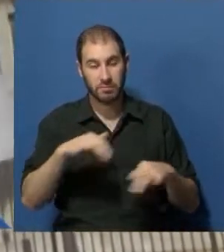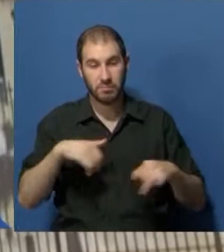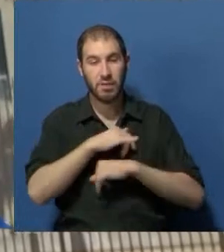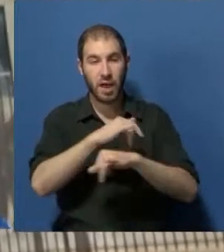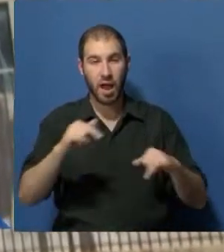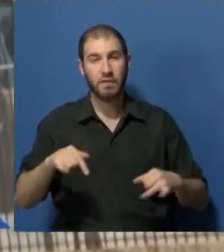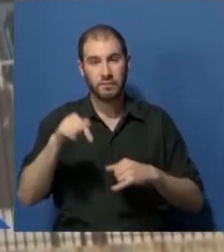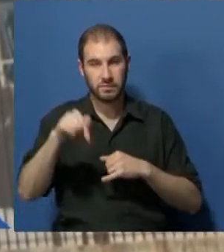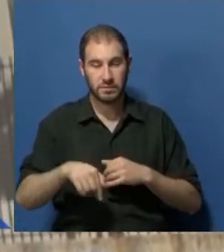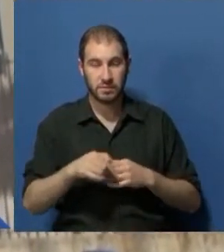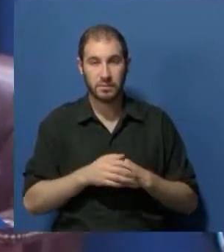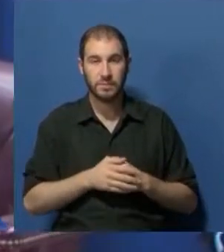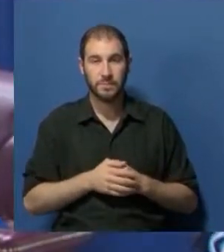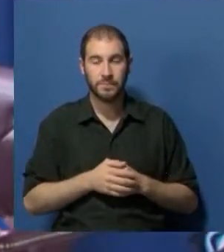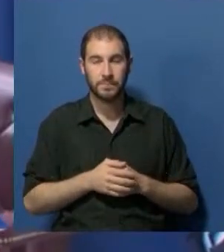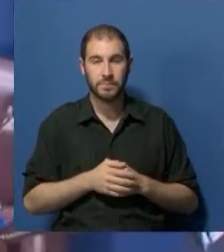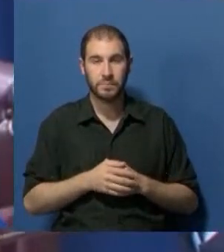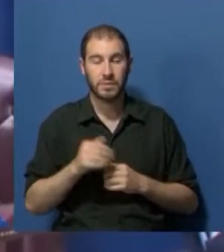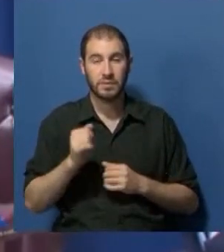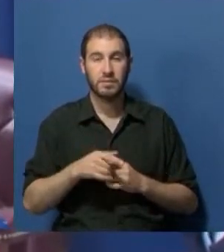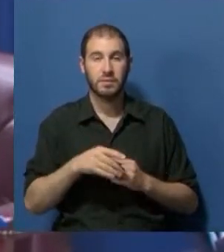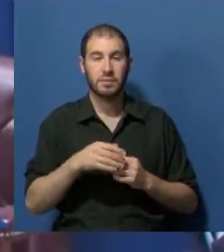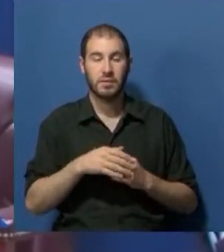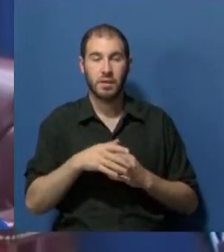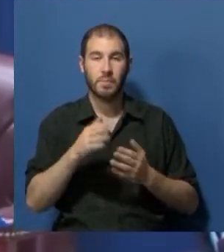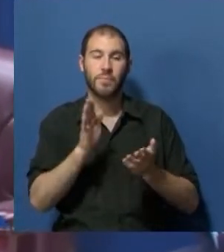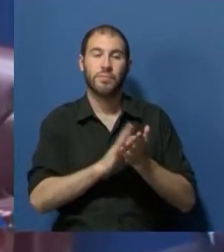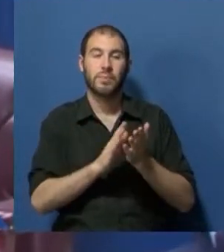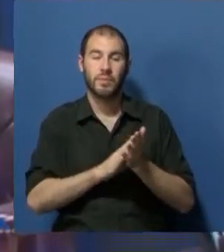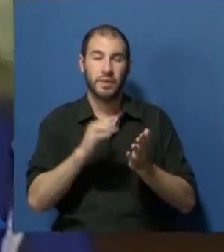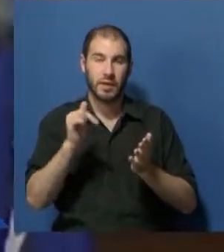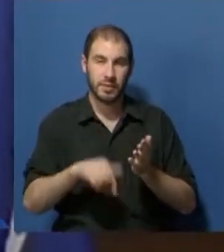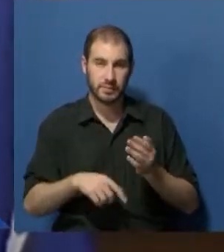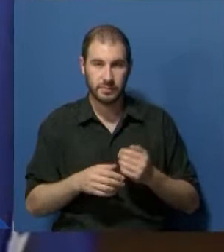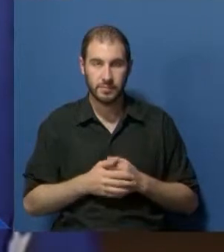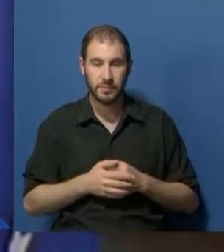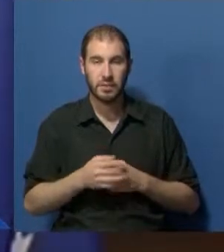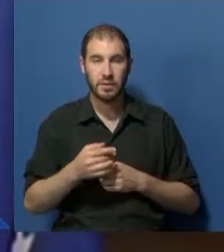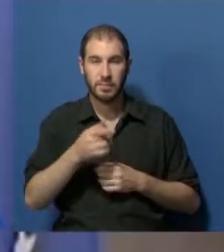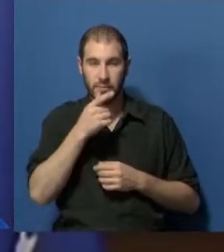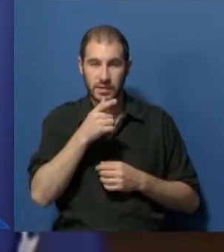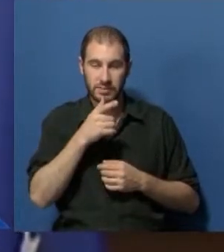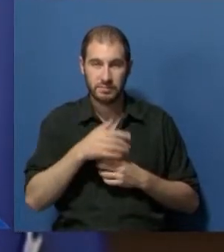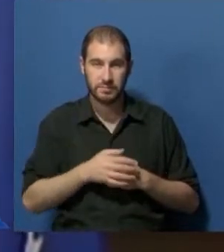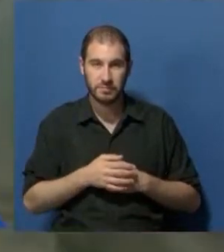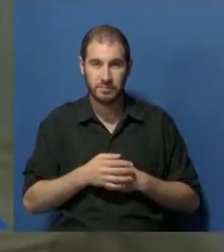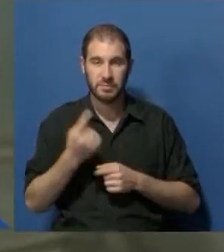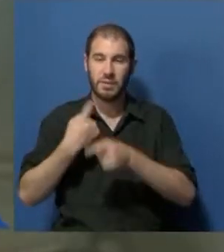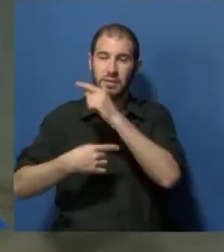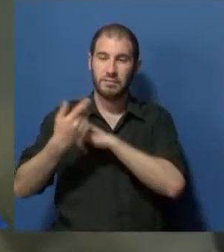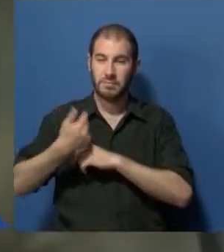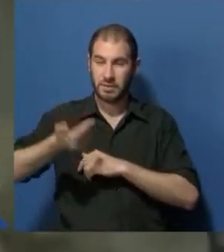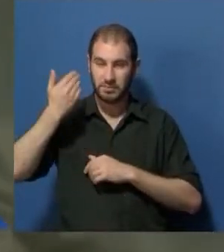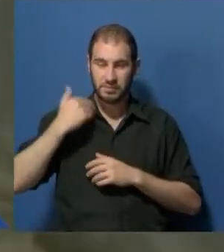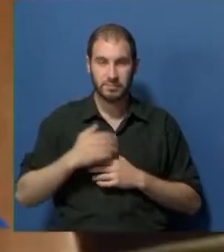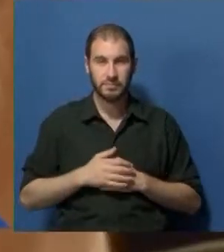esta situación, durante esta observación un poco con retroactividad,